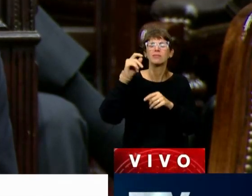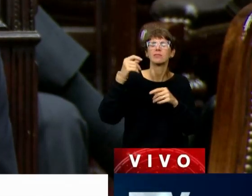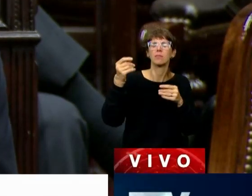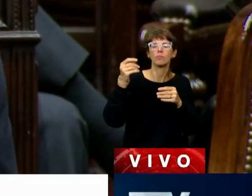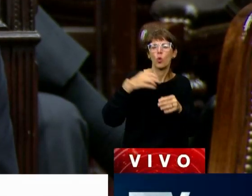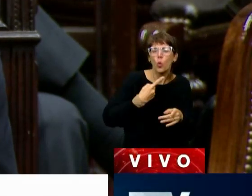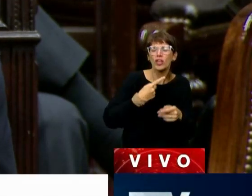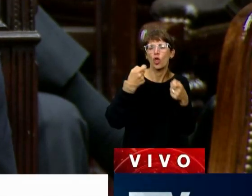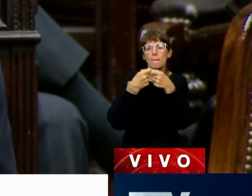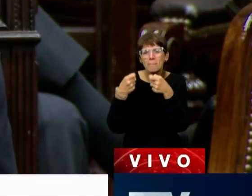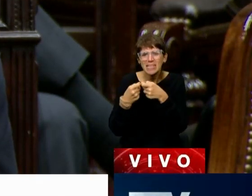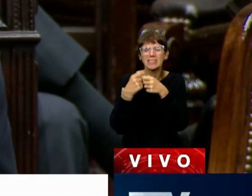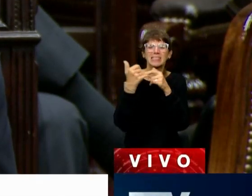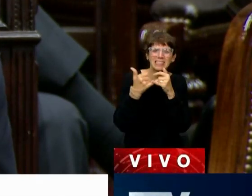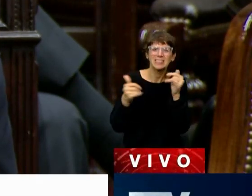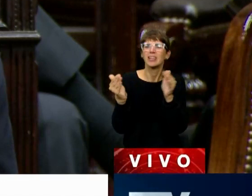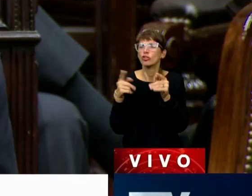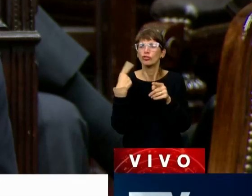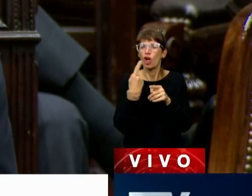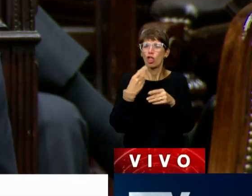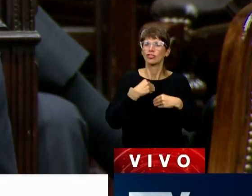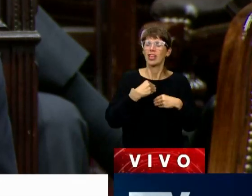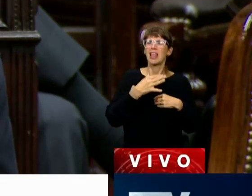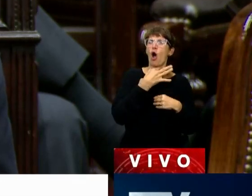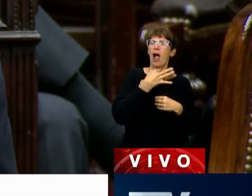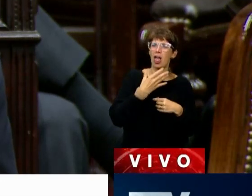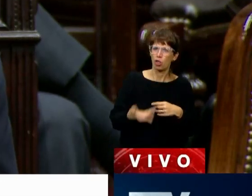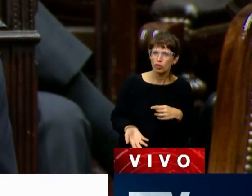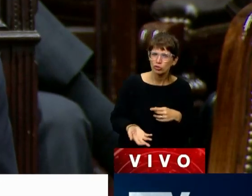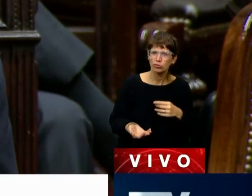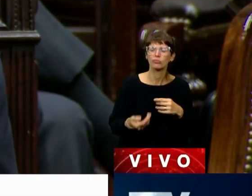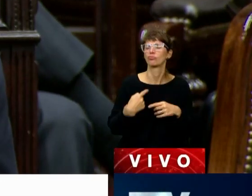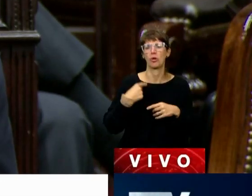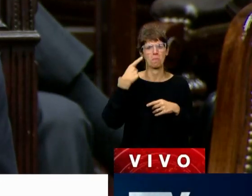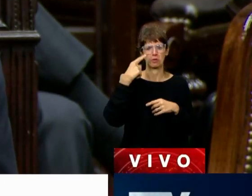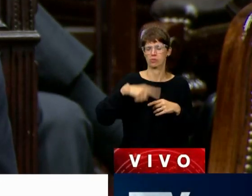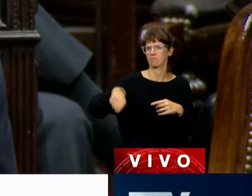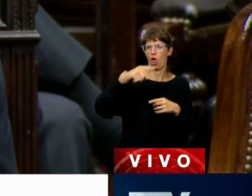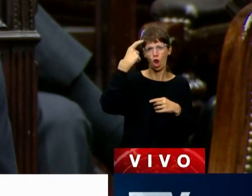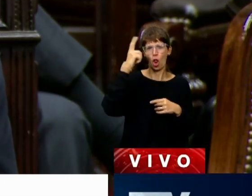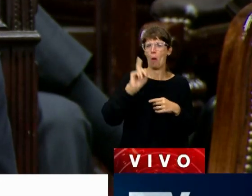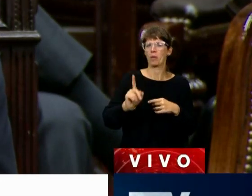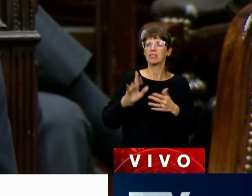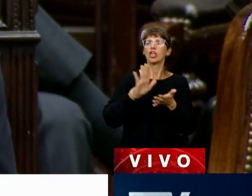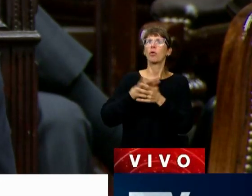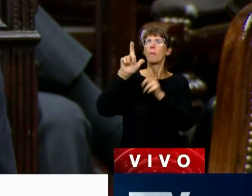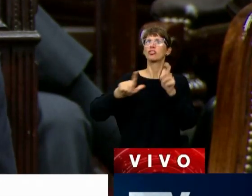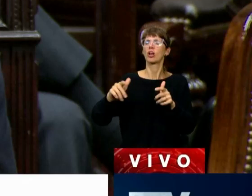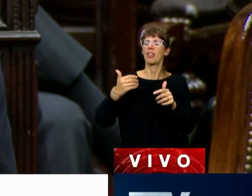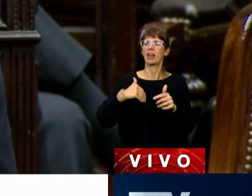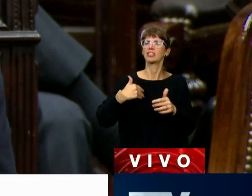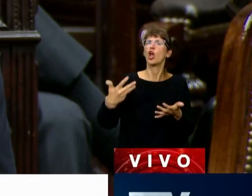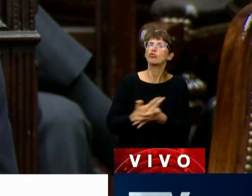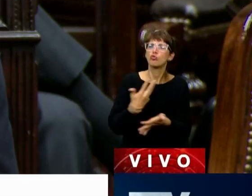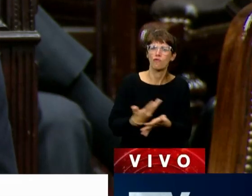Todo el mundo se siente con una soga en el cuello. Yo creo que no se tiene idea de lo que sufren los argentinos. Los